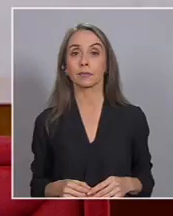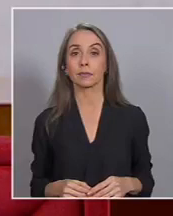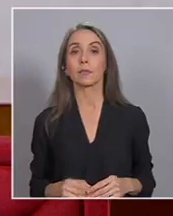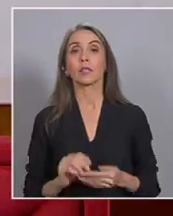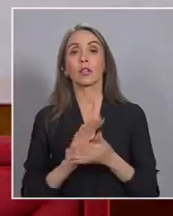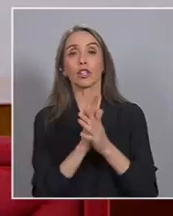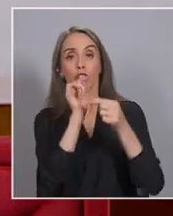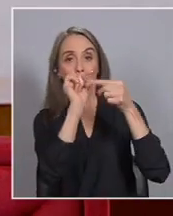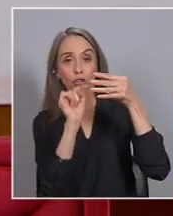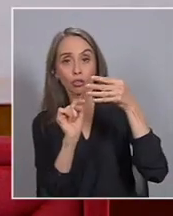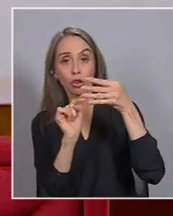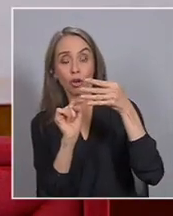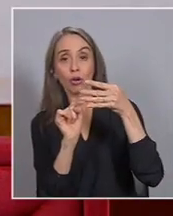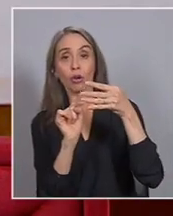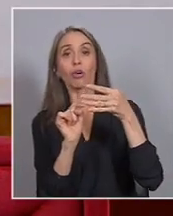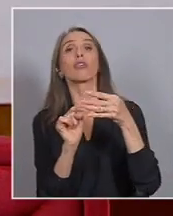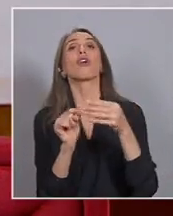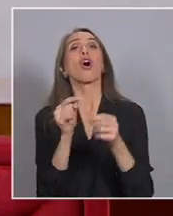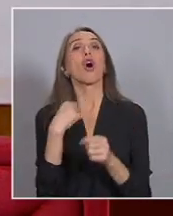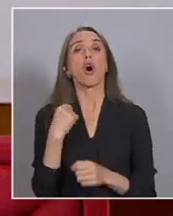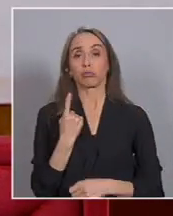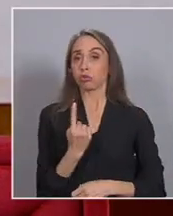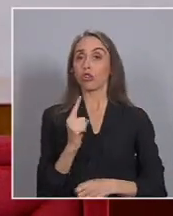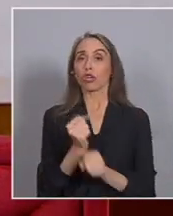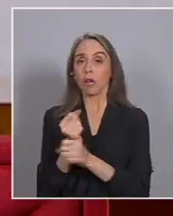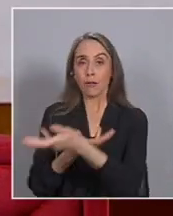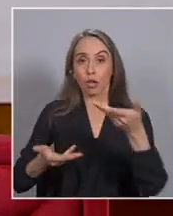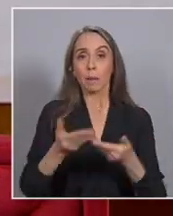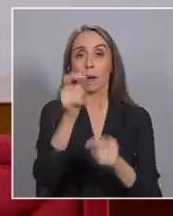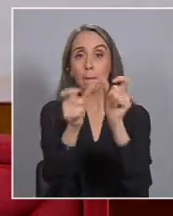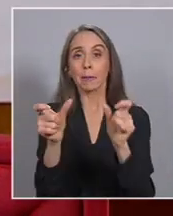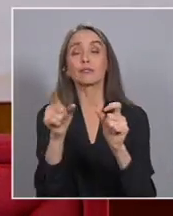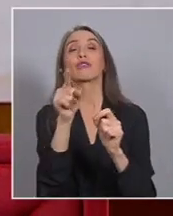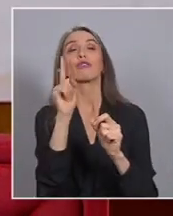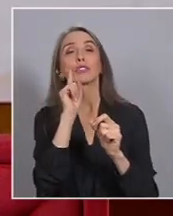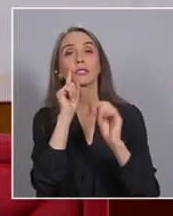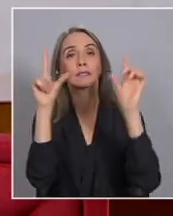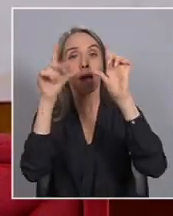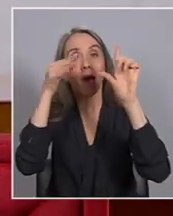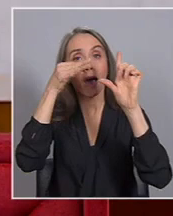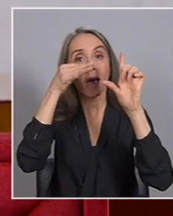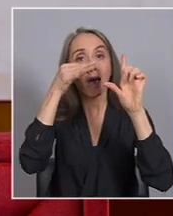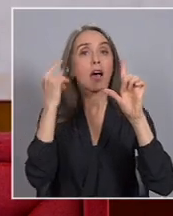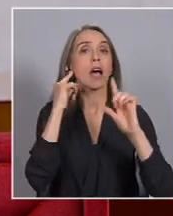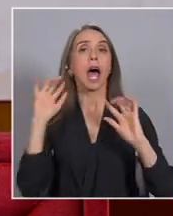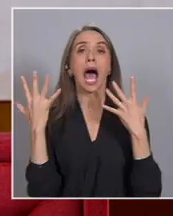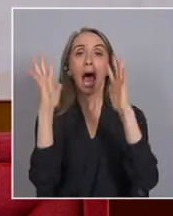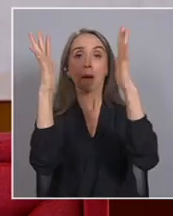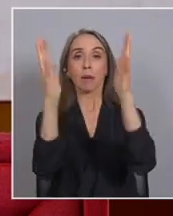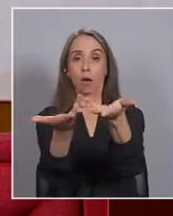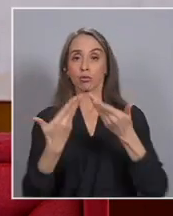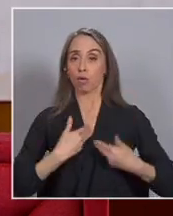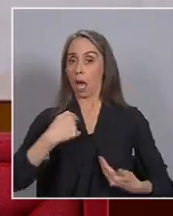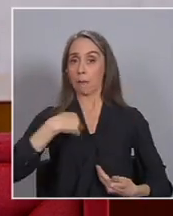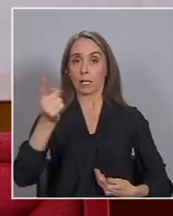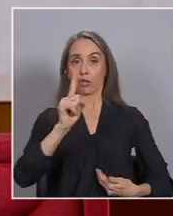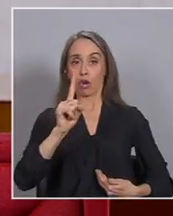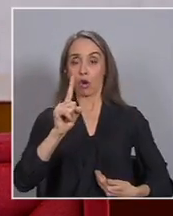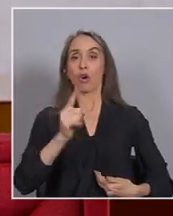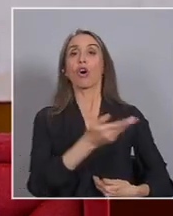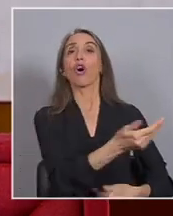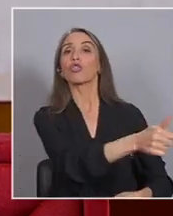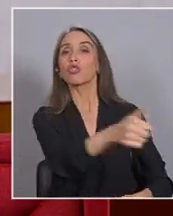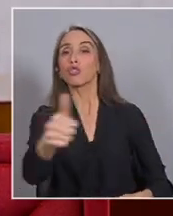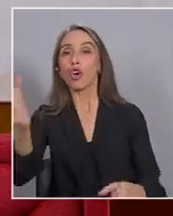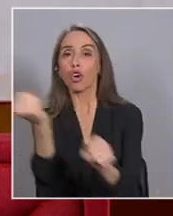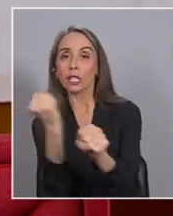Todo esto es trabajo compartido. Quienes están en sus casas y escuchen los aplausos, los aplausos no son para mí, son para todos quienes han